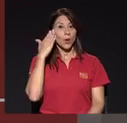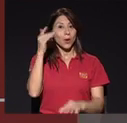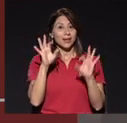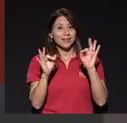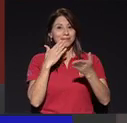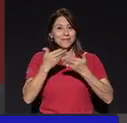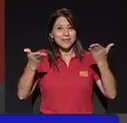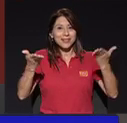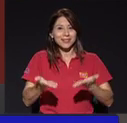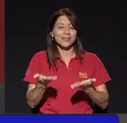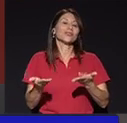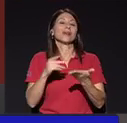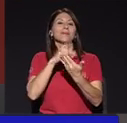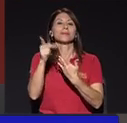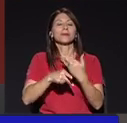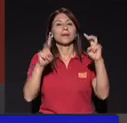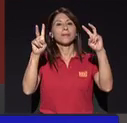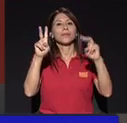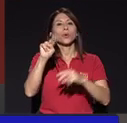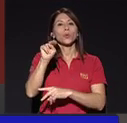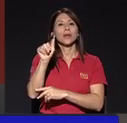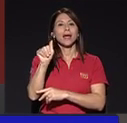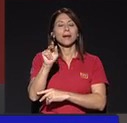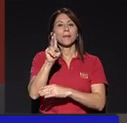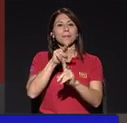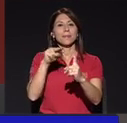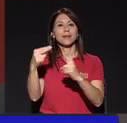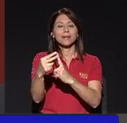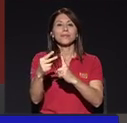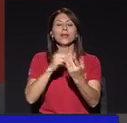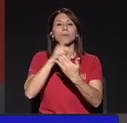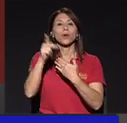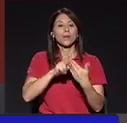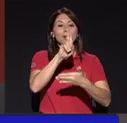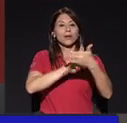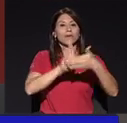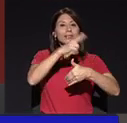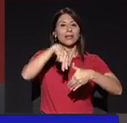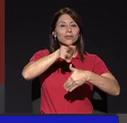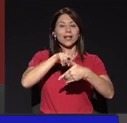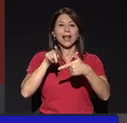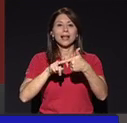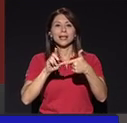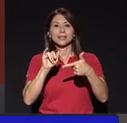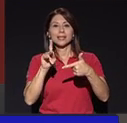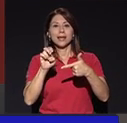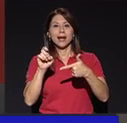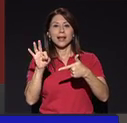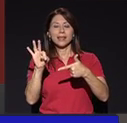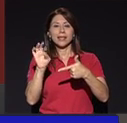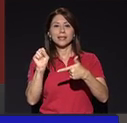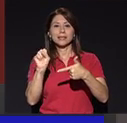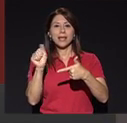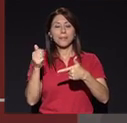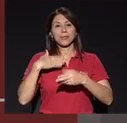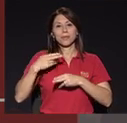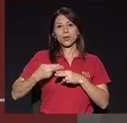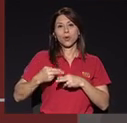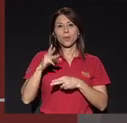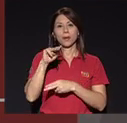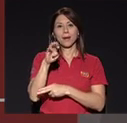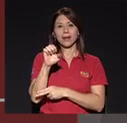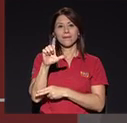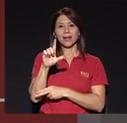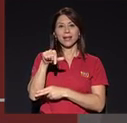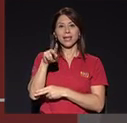Hola, ¿qué tal? Bienvenidos a una edición más de Una Mirada, el programa de la Universidad Nacional y el CINART S.A. Mi nombre es Maribel Quiroz